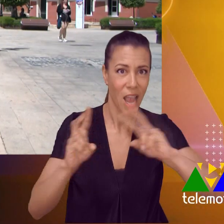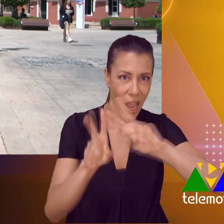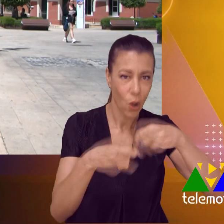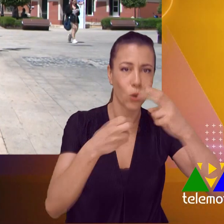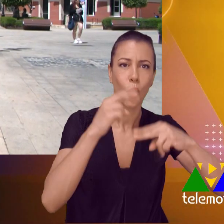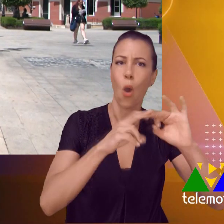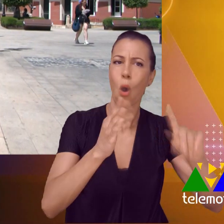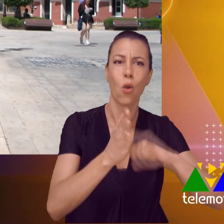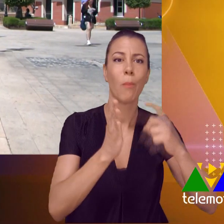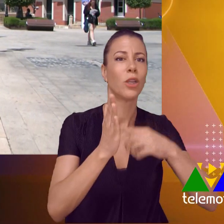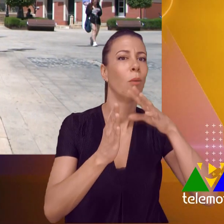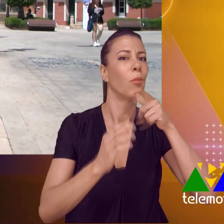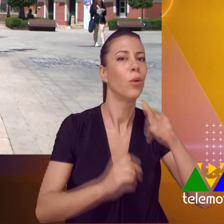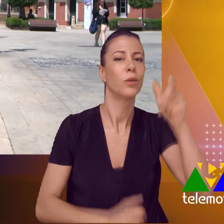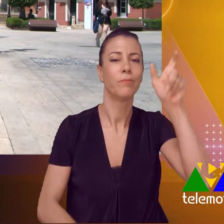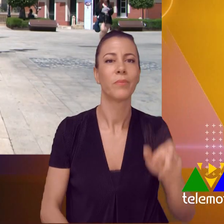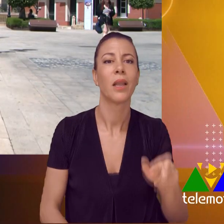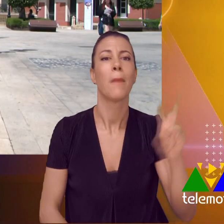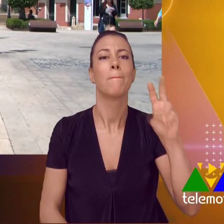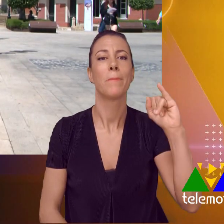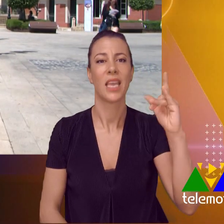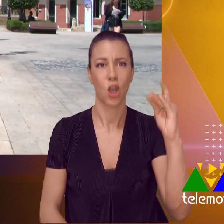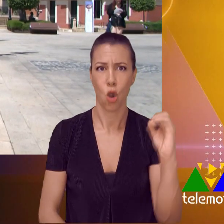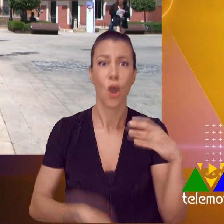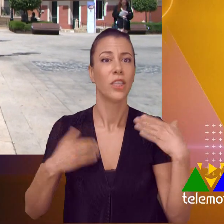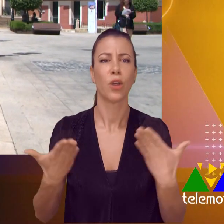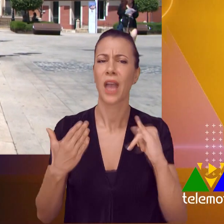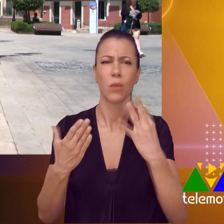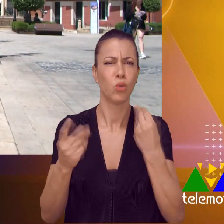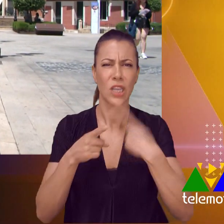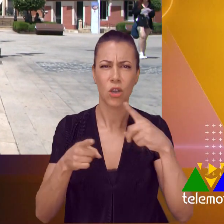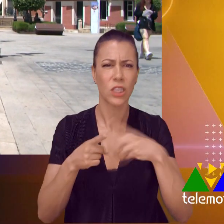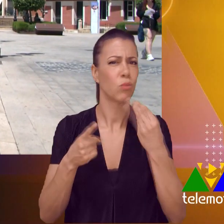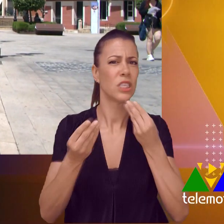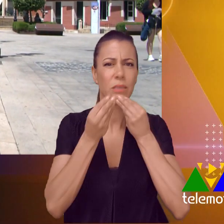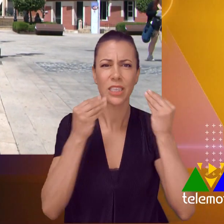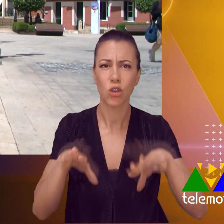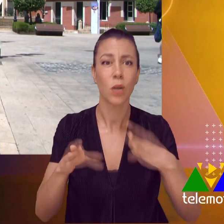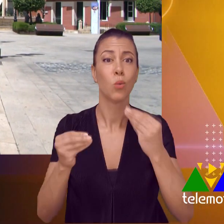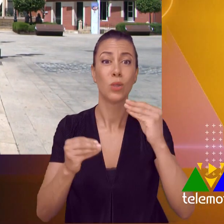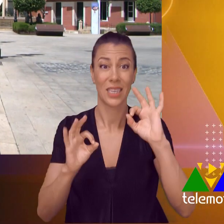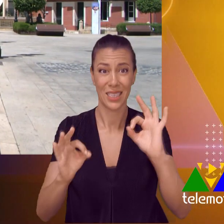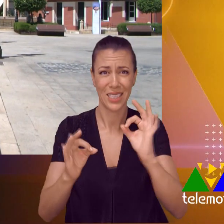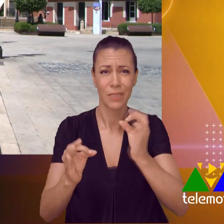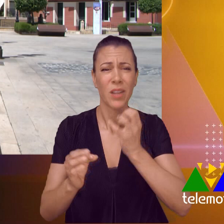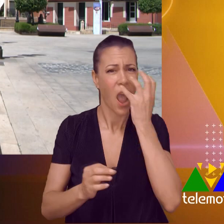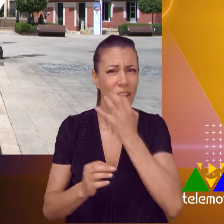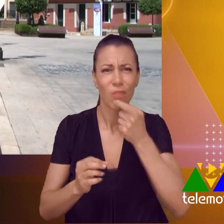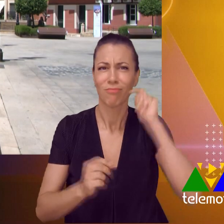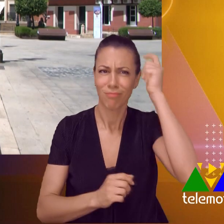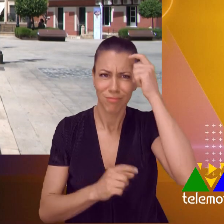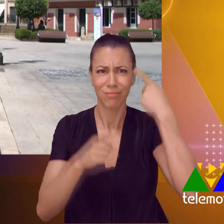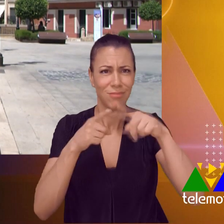o completada por Ambrosio de Vico. Como decimos, son muchísimas cosas, muchísima historia, muchas anécdotas que contarles